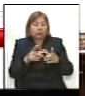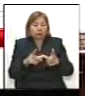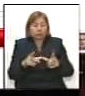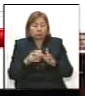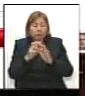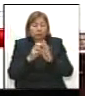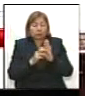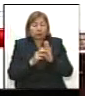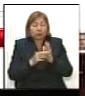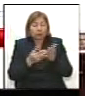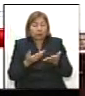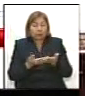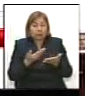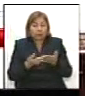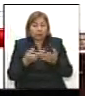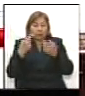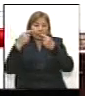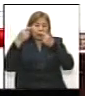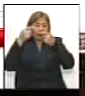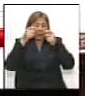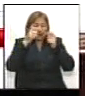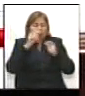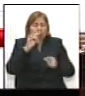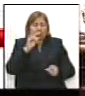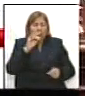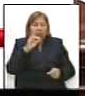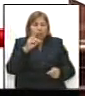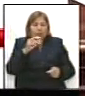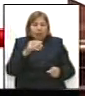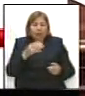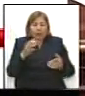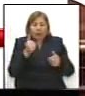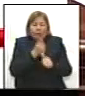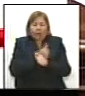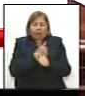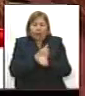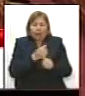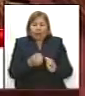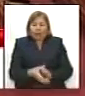Estratégico Regional de Turismo PERTUR del Gobierno Regional de Ayacucho.